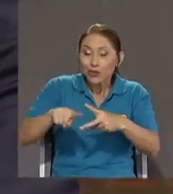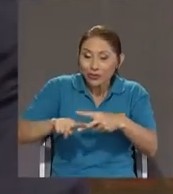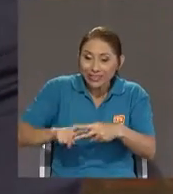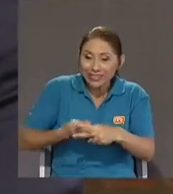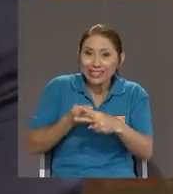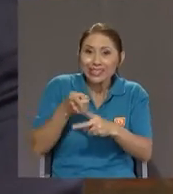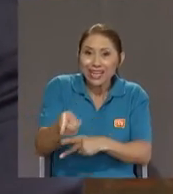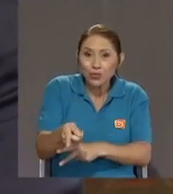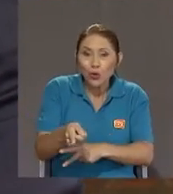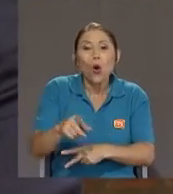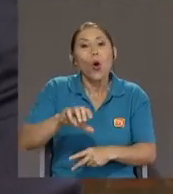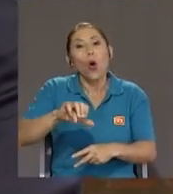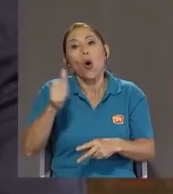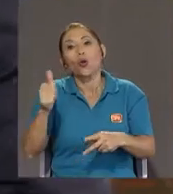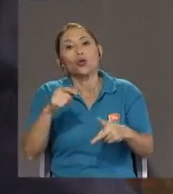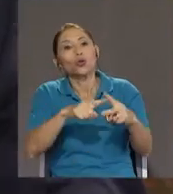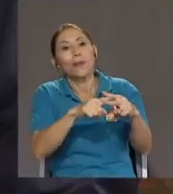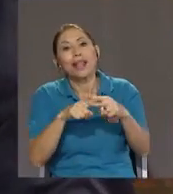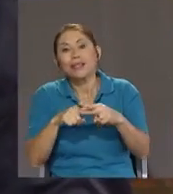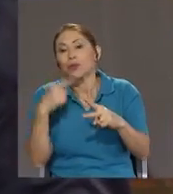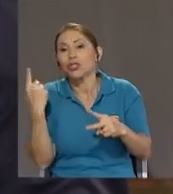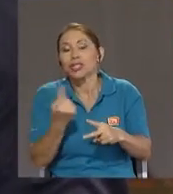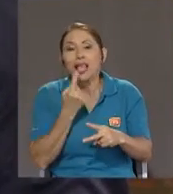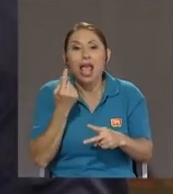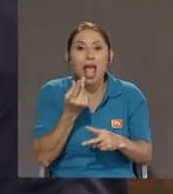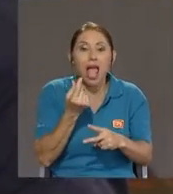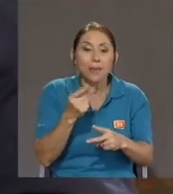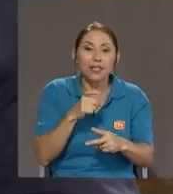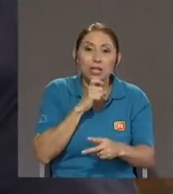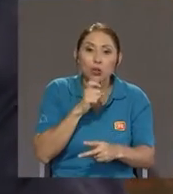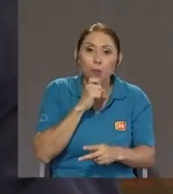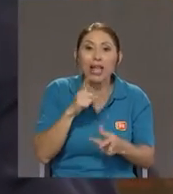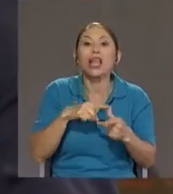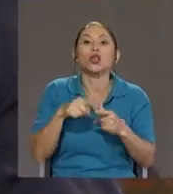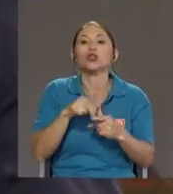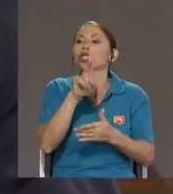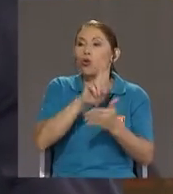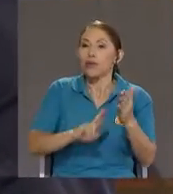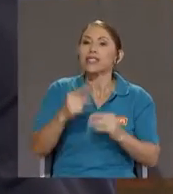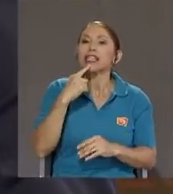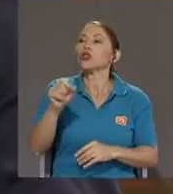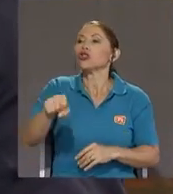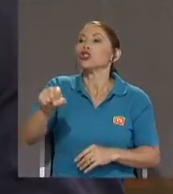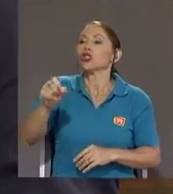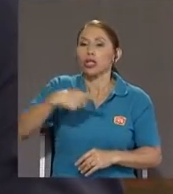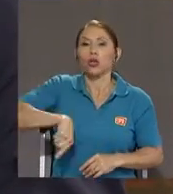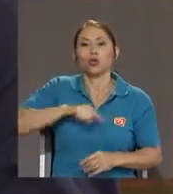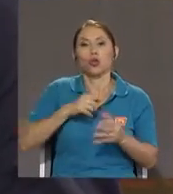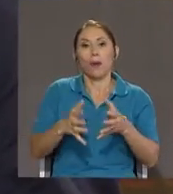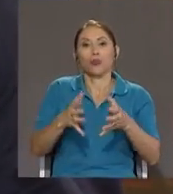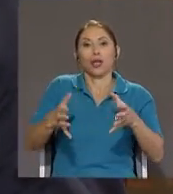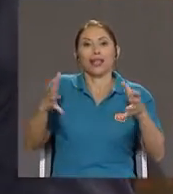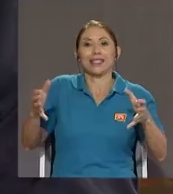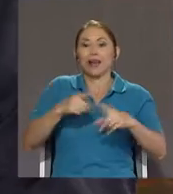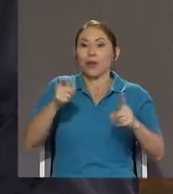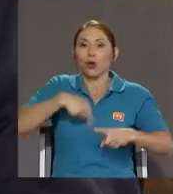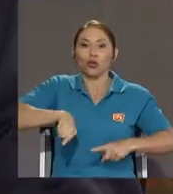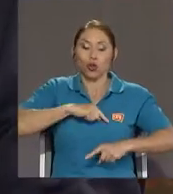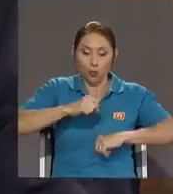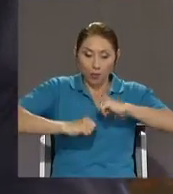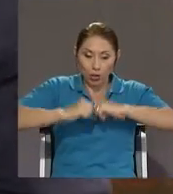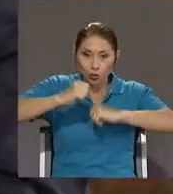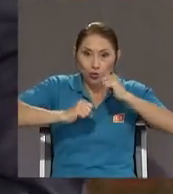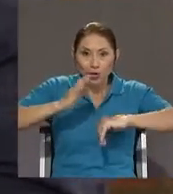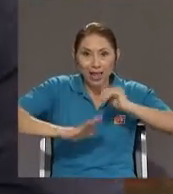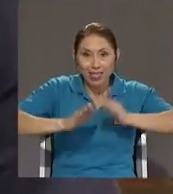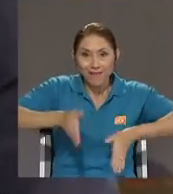siempre se les complican. Entonces, cuando las universidades les dijeron, sí, vamos a crecer, pero vamos a hacer edificios, el Banco Mundial dijo, sí, claro,